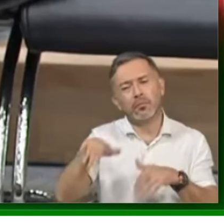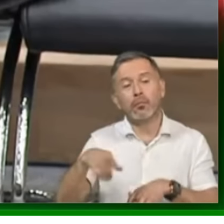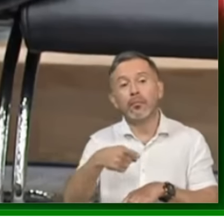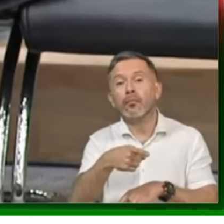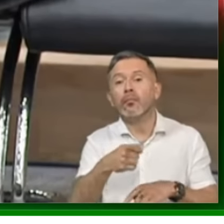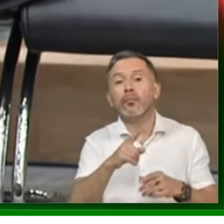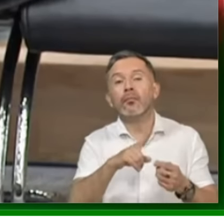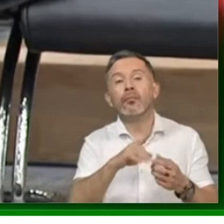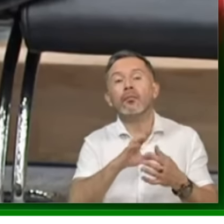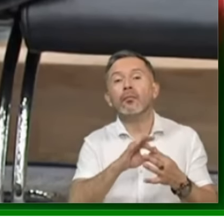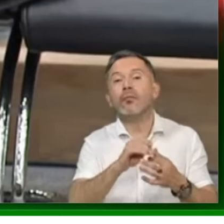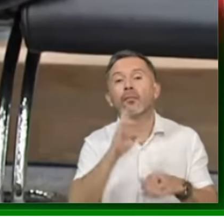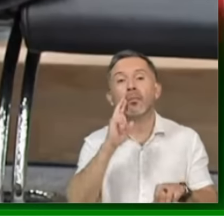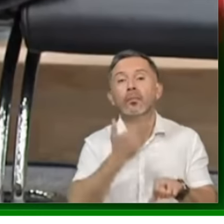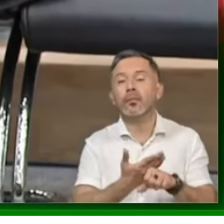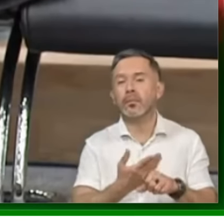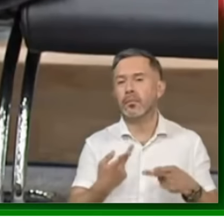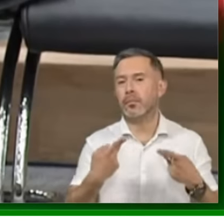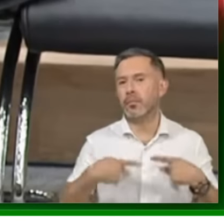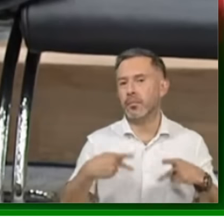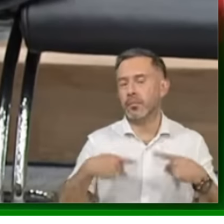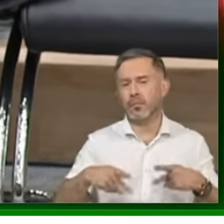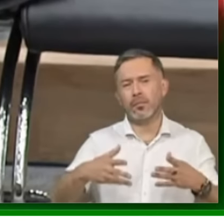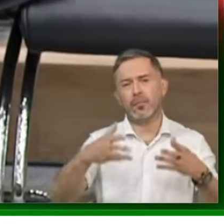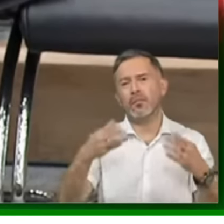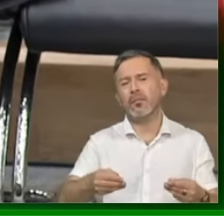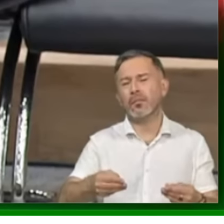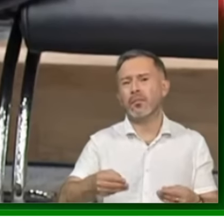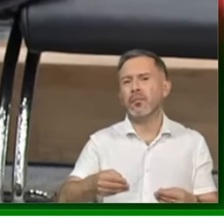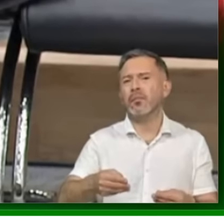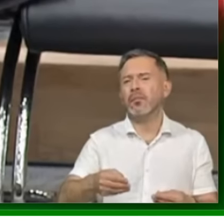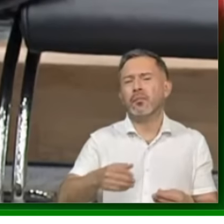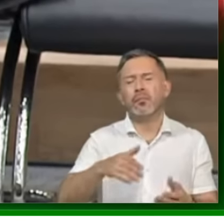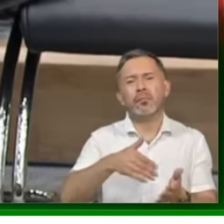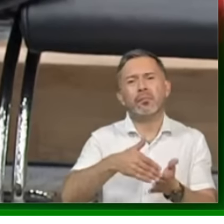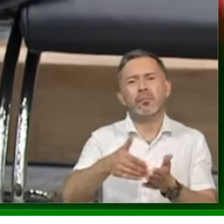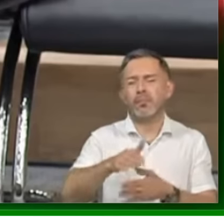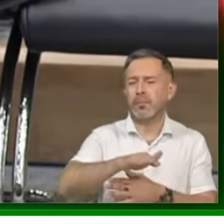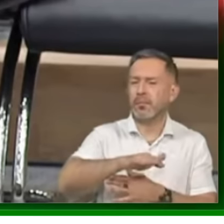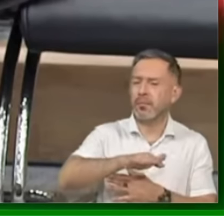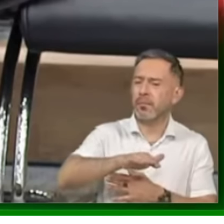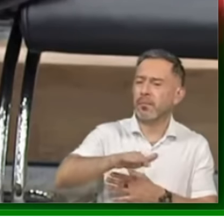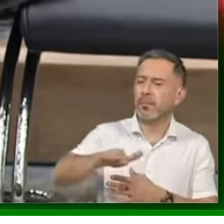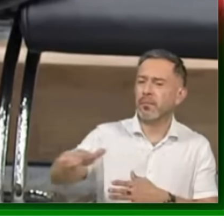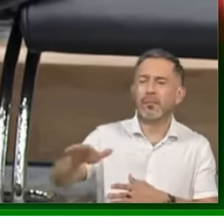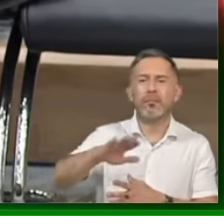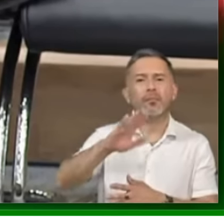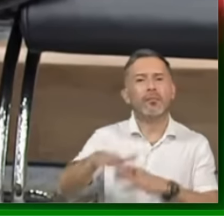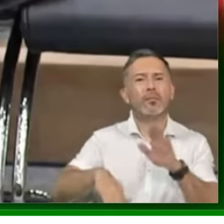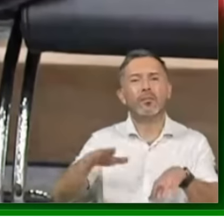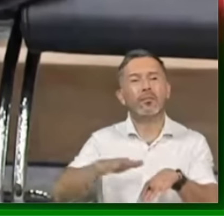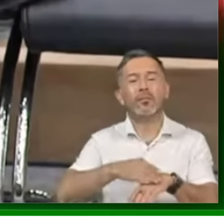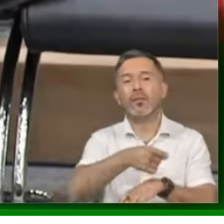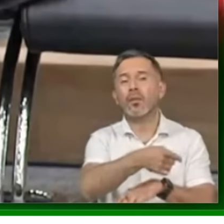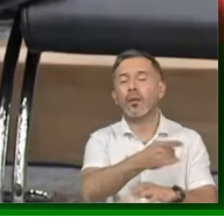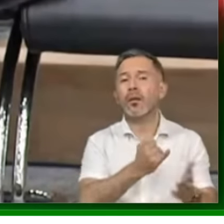humanas de cientos de miles de personas que fallecieron por una política criminal